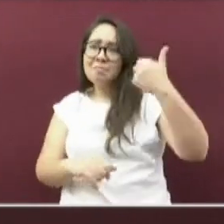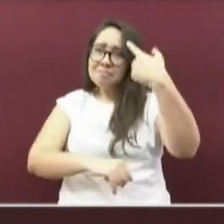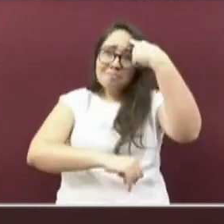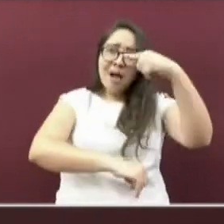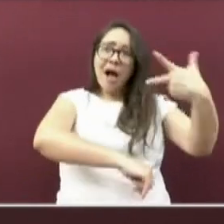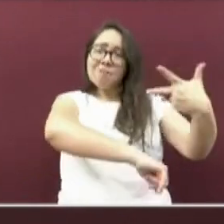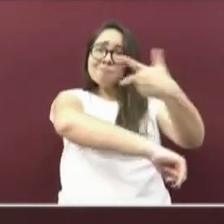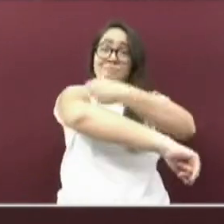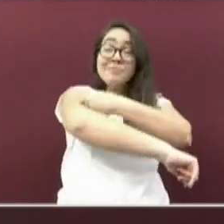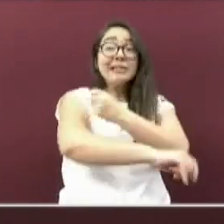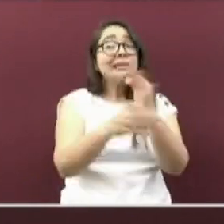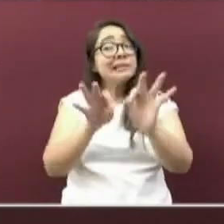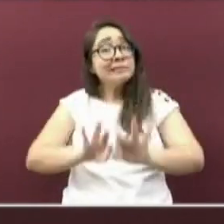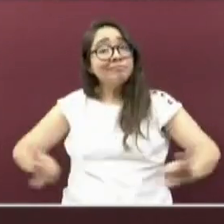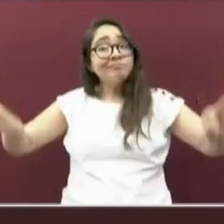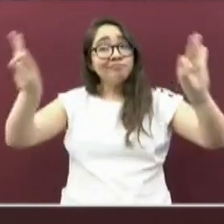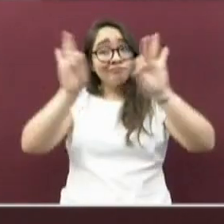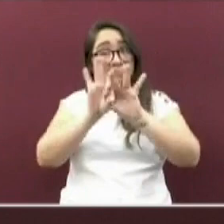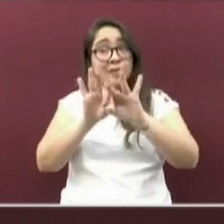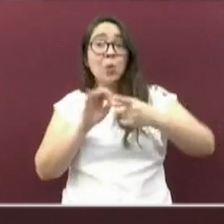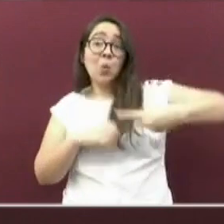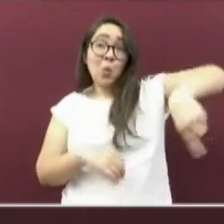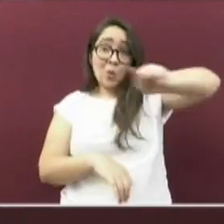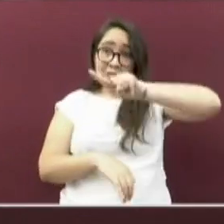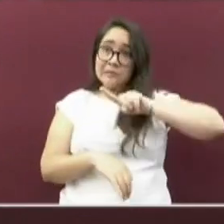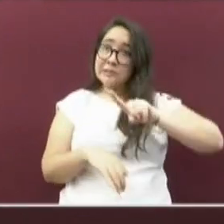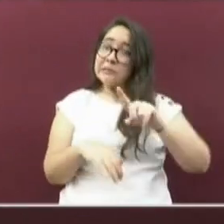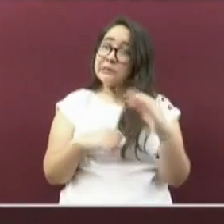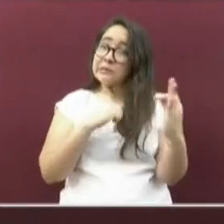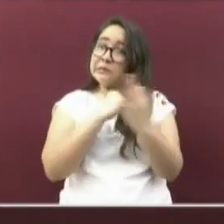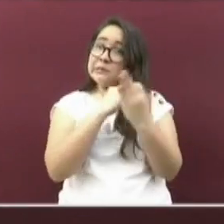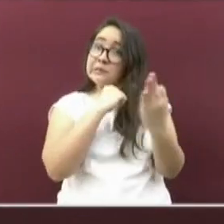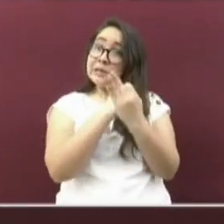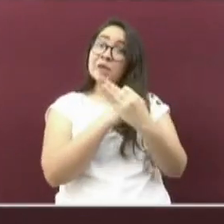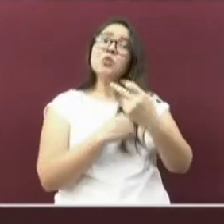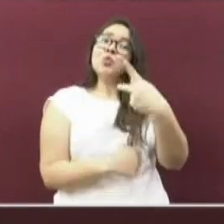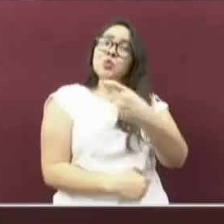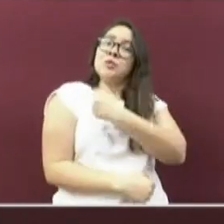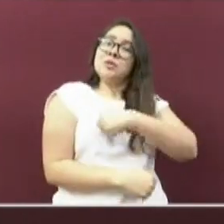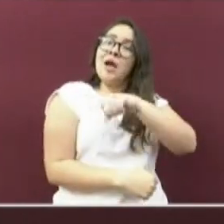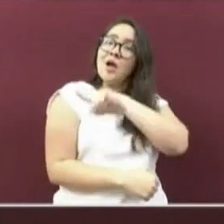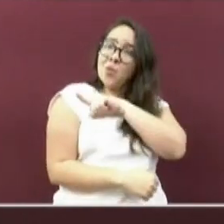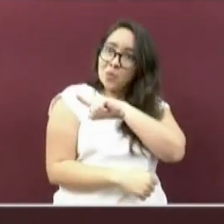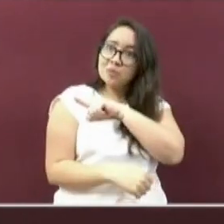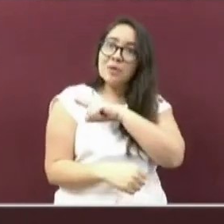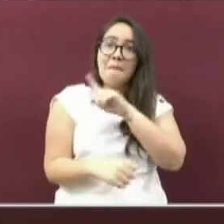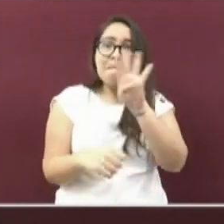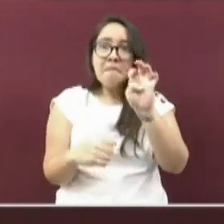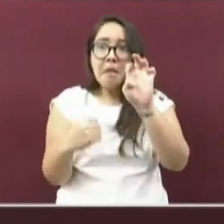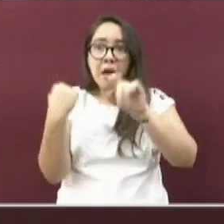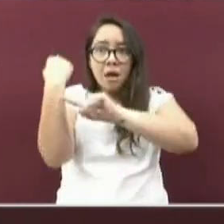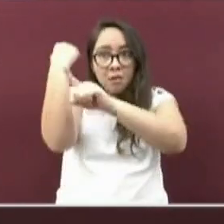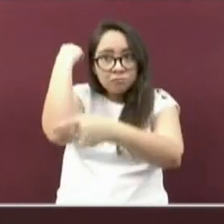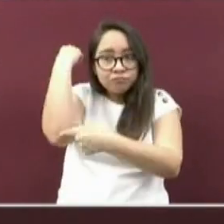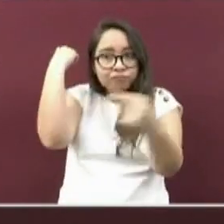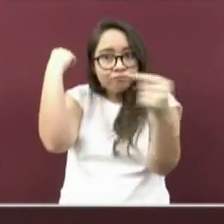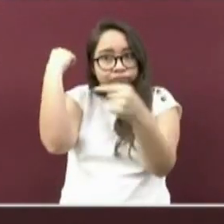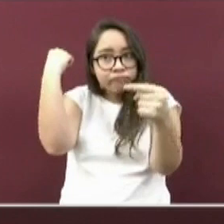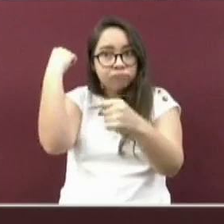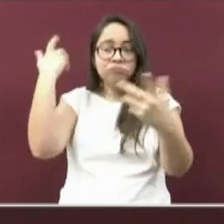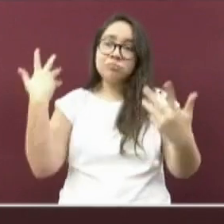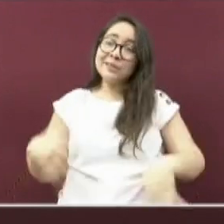necesario que cuenten con su vacunita para la protección de su salud y la de su bebé. Por